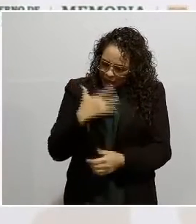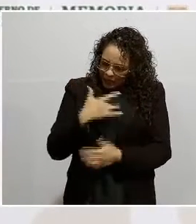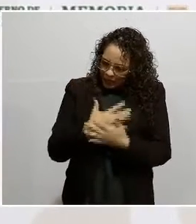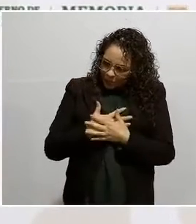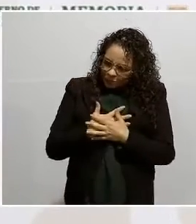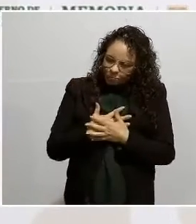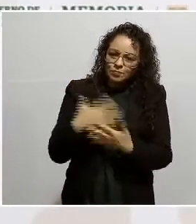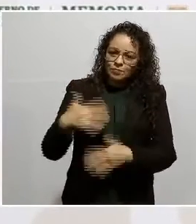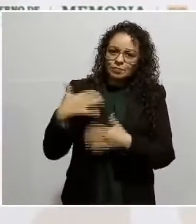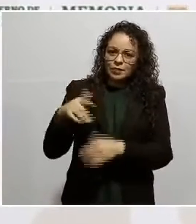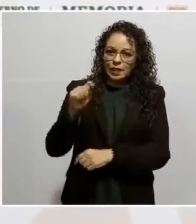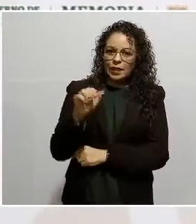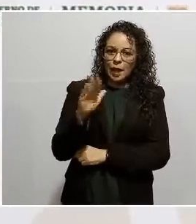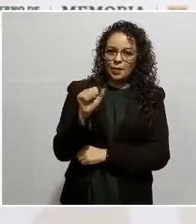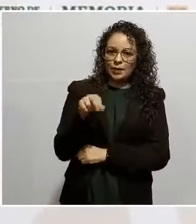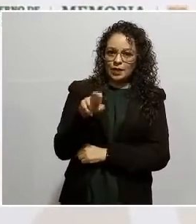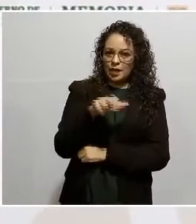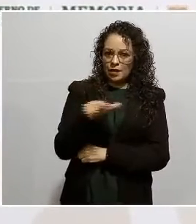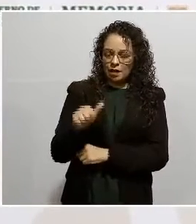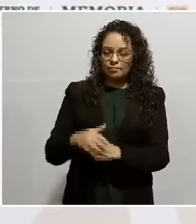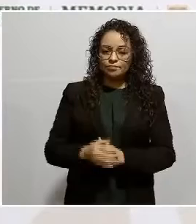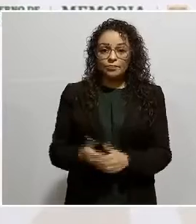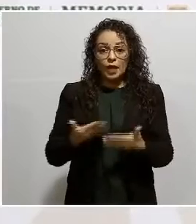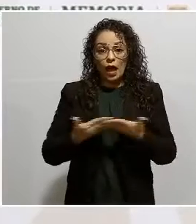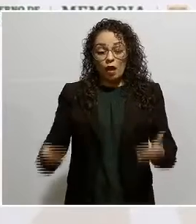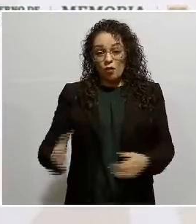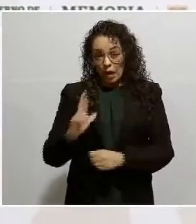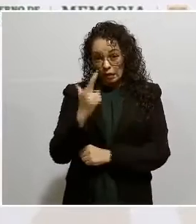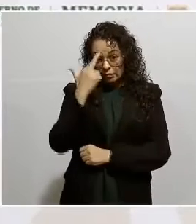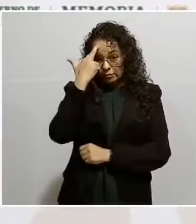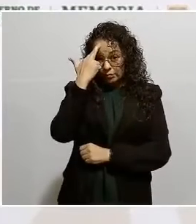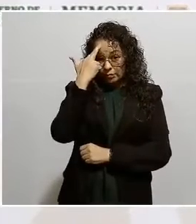Hoy lo recordamos por la fecha de su nacimiento,